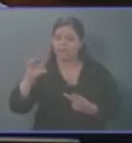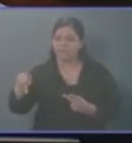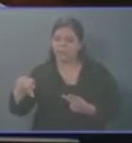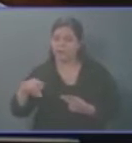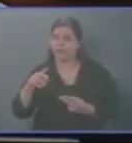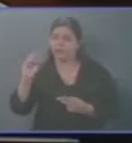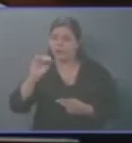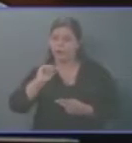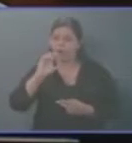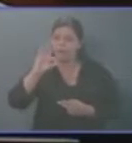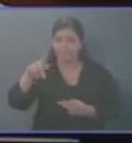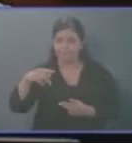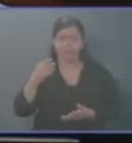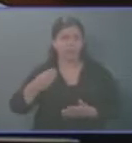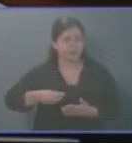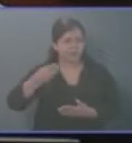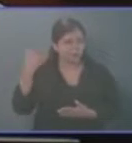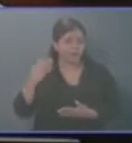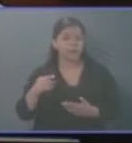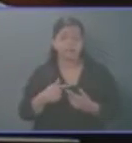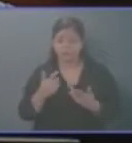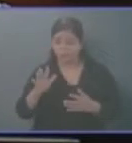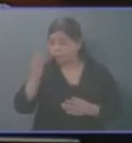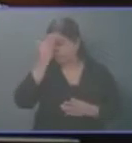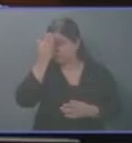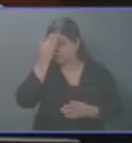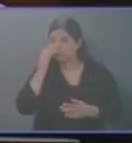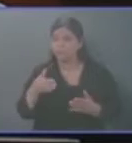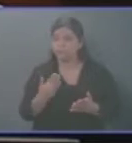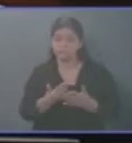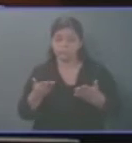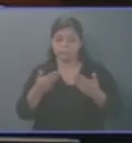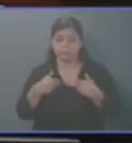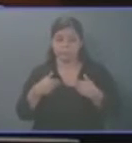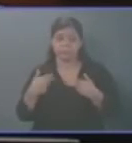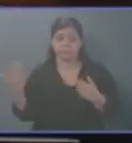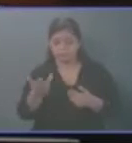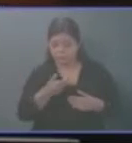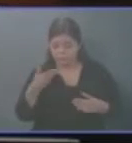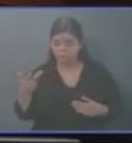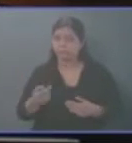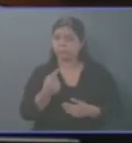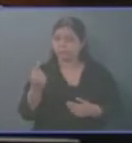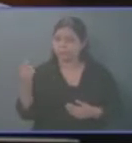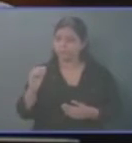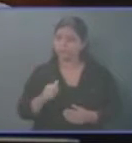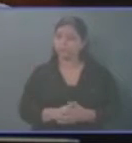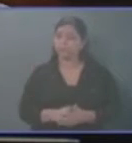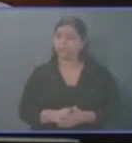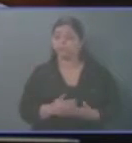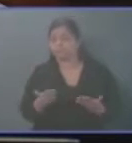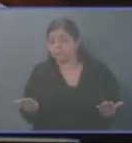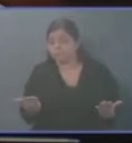la AFP es bastante grande y sabemos que eso pues nos puede servir a todos los afiliados de las AFP. Así